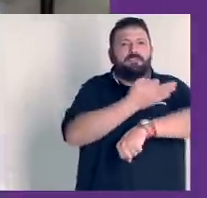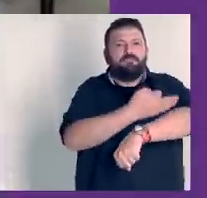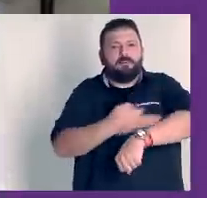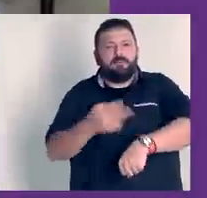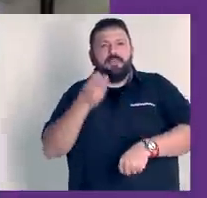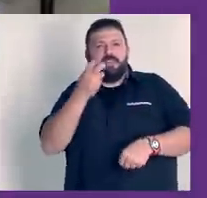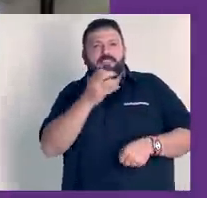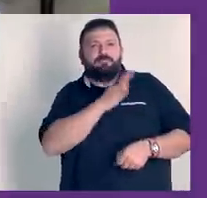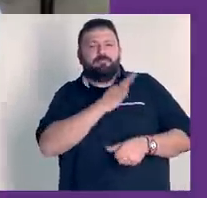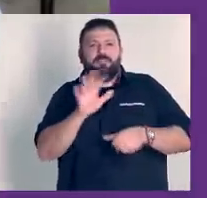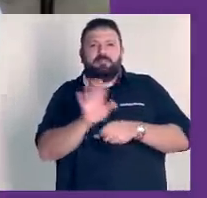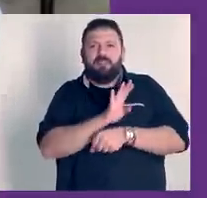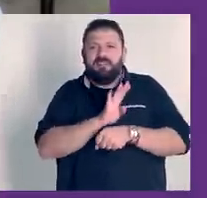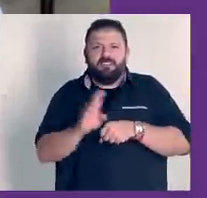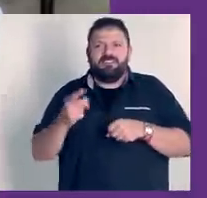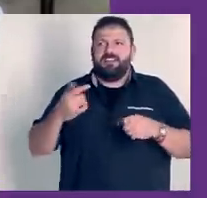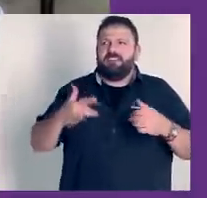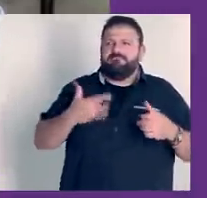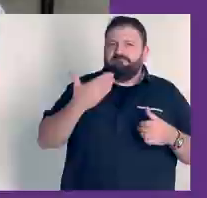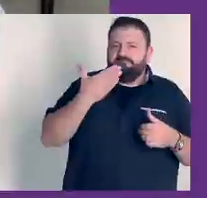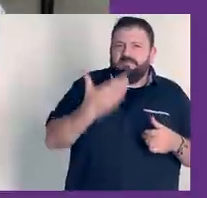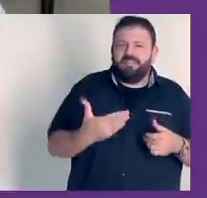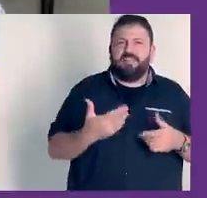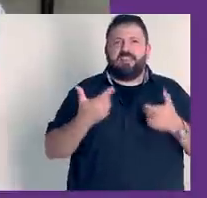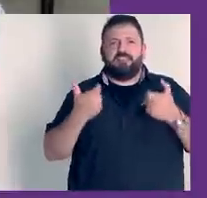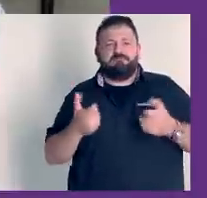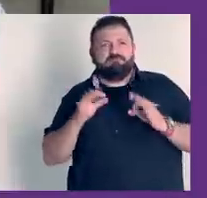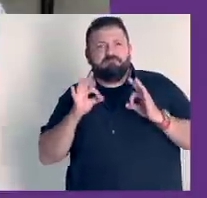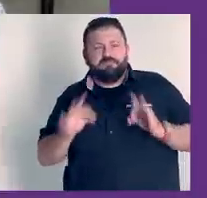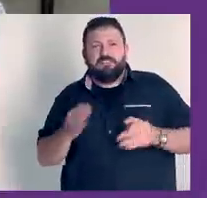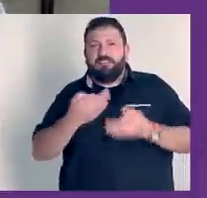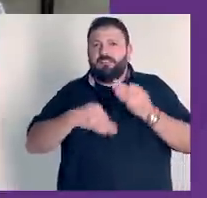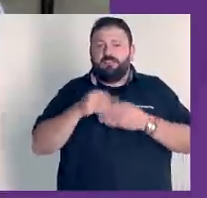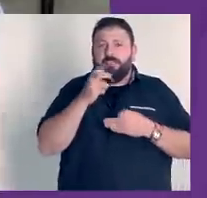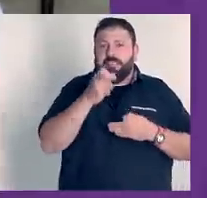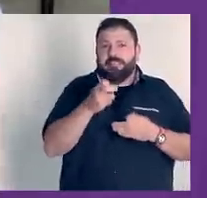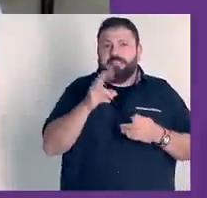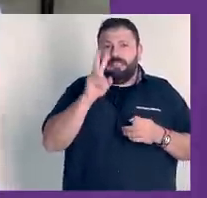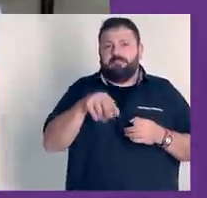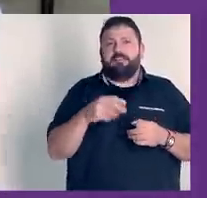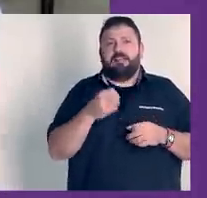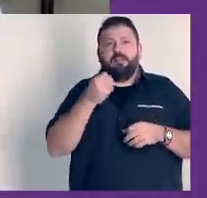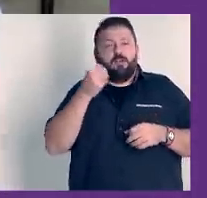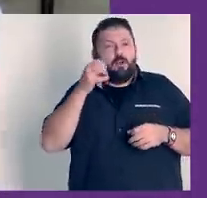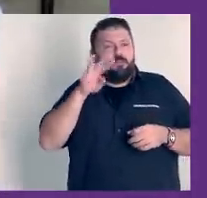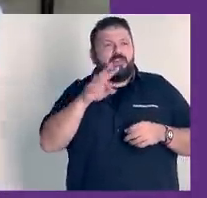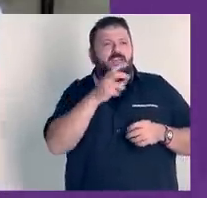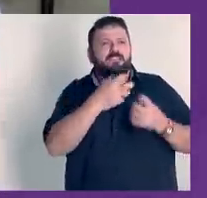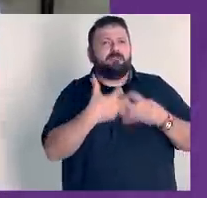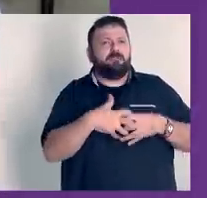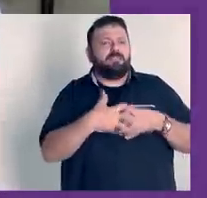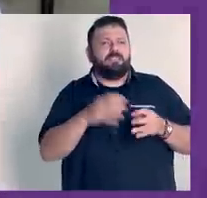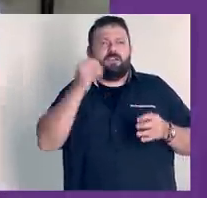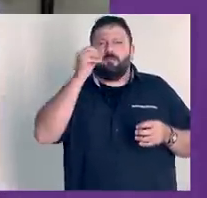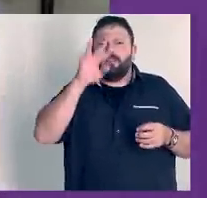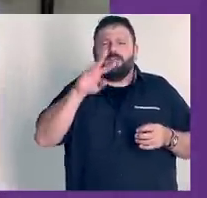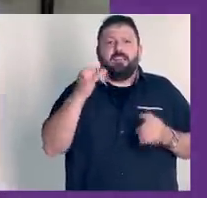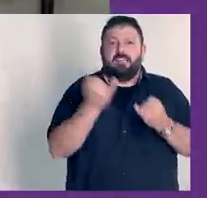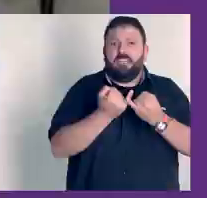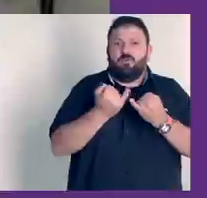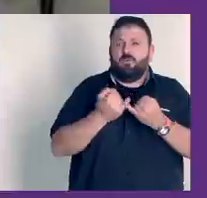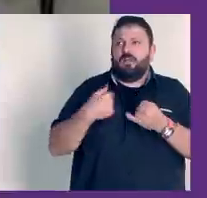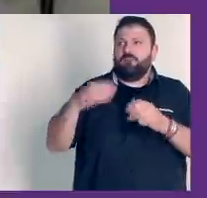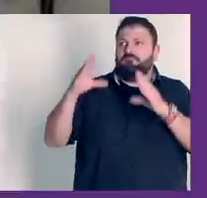beneficiar económicamente a través de la herramienta de esta maravillosa empresa que se llama OmniLife. Así como me lo compartieron